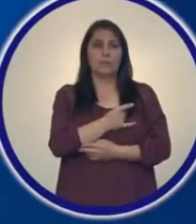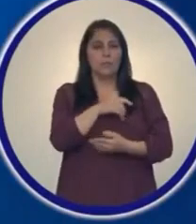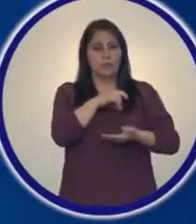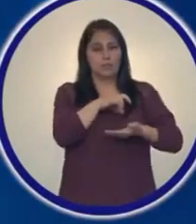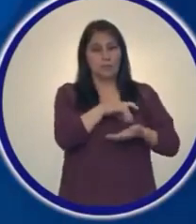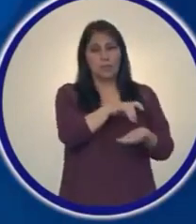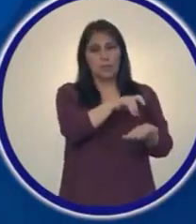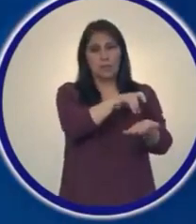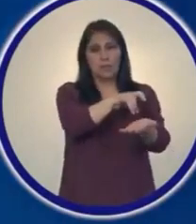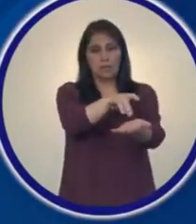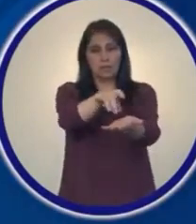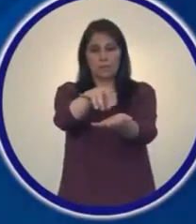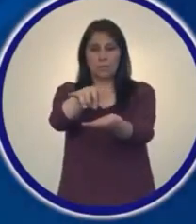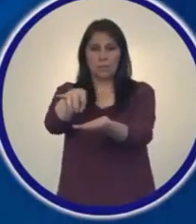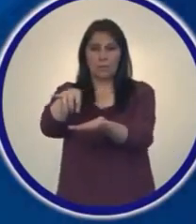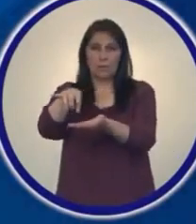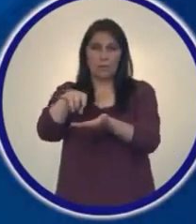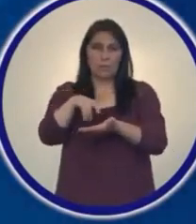universidad